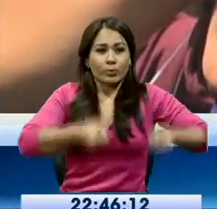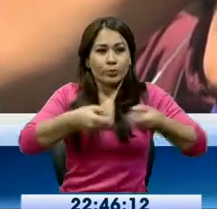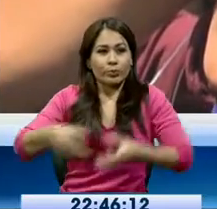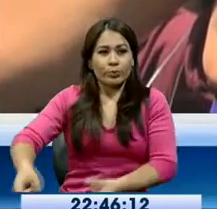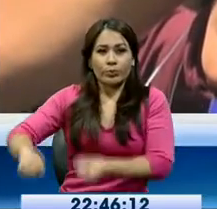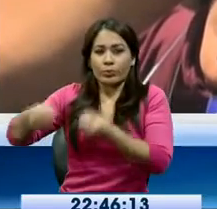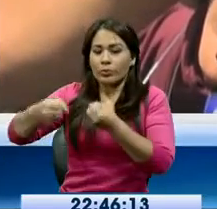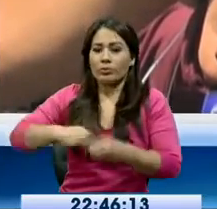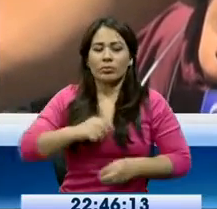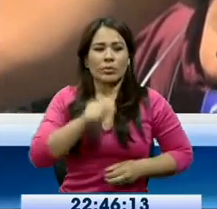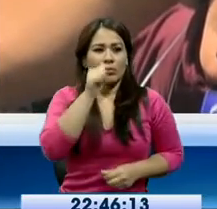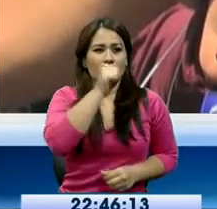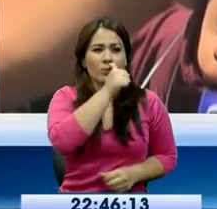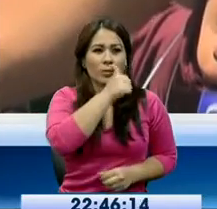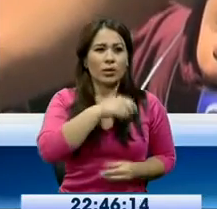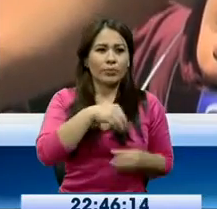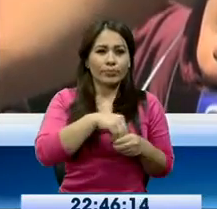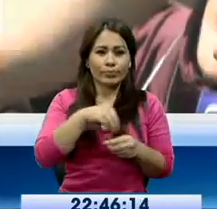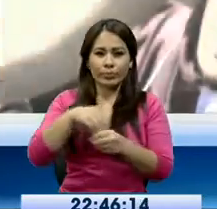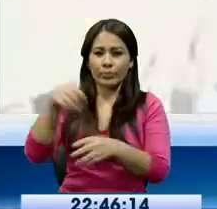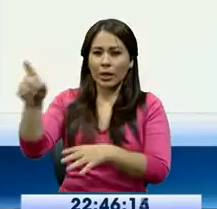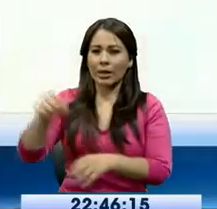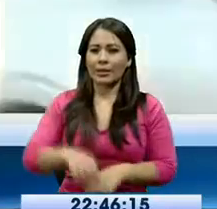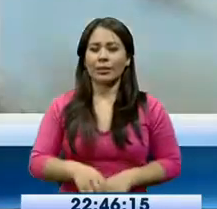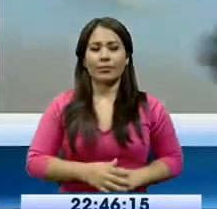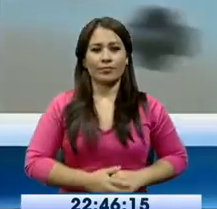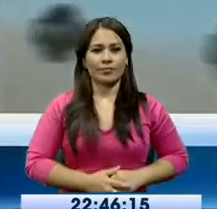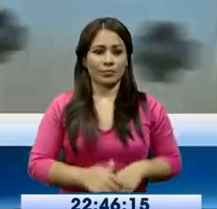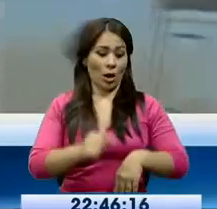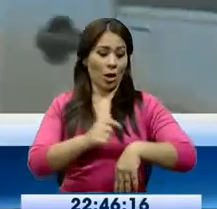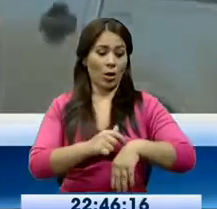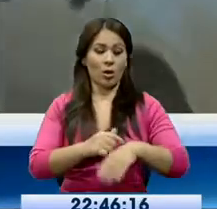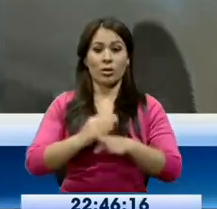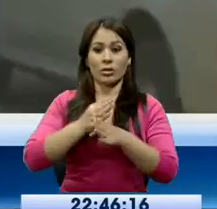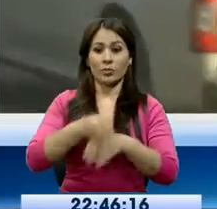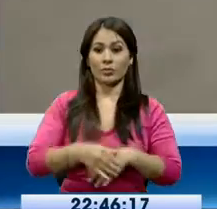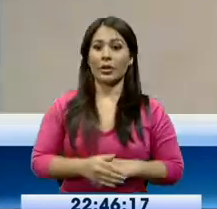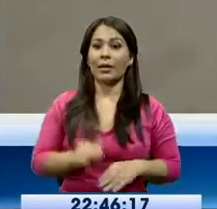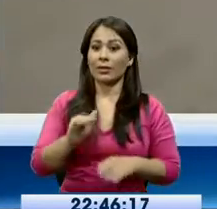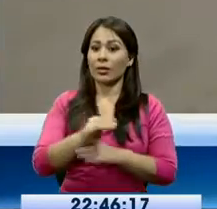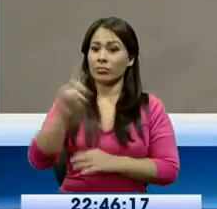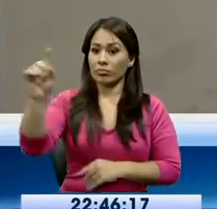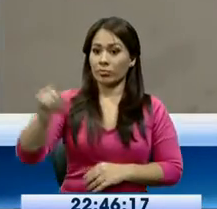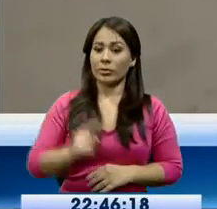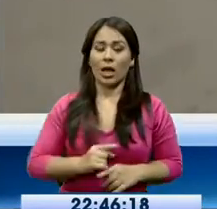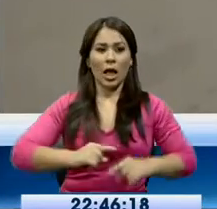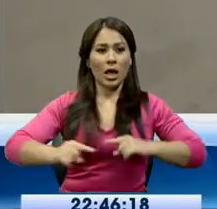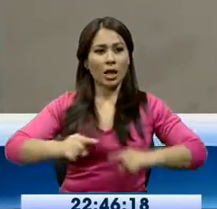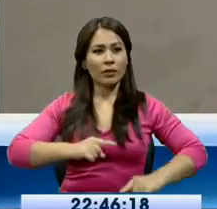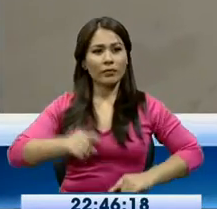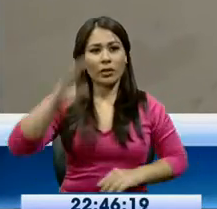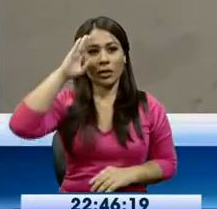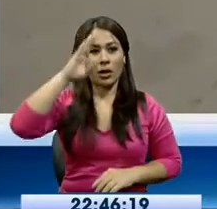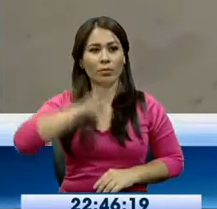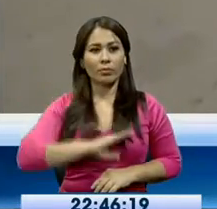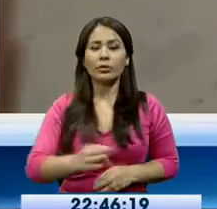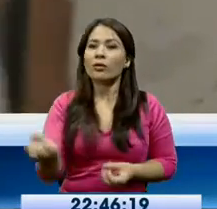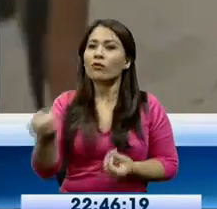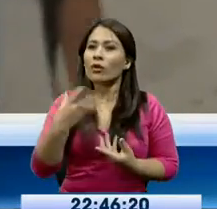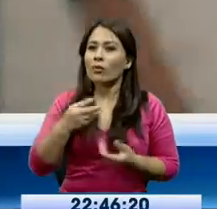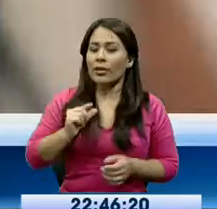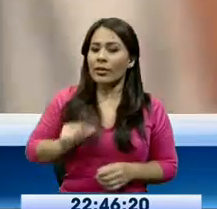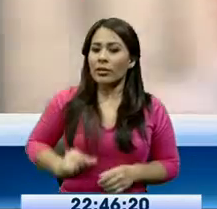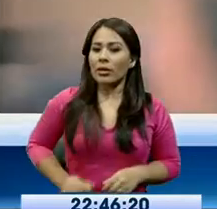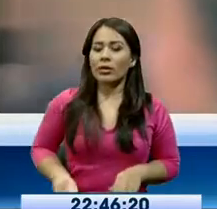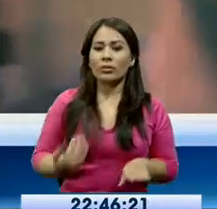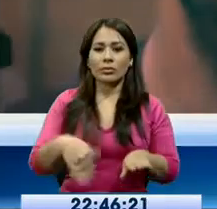yute en alta mar? Están viniendo para acá al puerto. Horas más tarde, el jefe de la unidad de antinarcóticos de la provincia dio más detalles